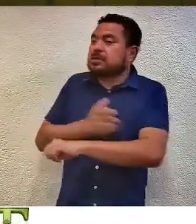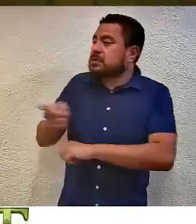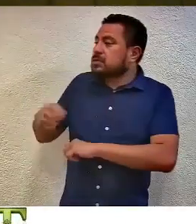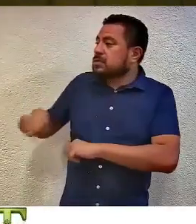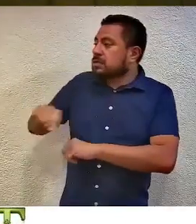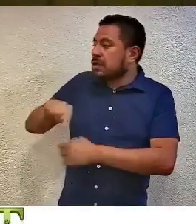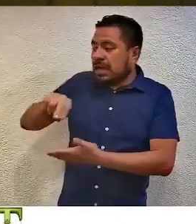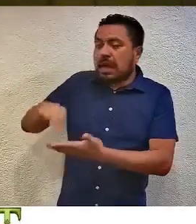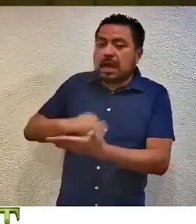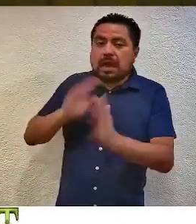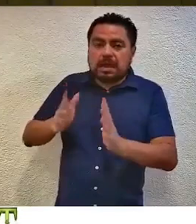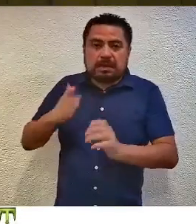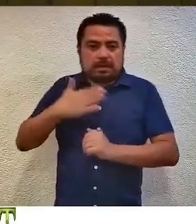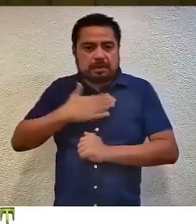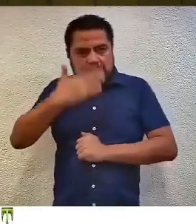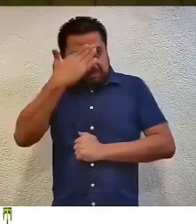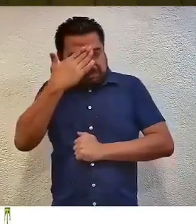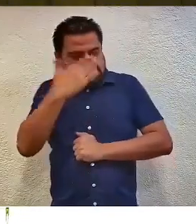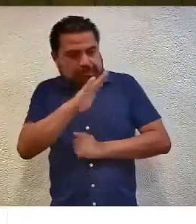yo desconozco por completo este tema.